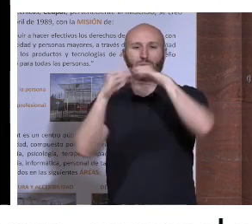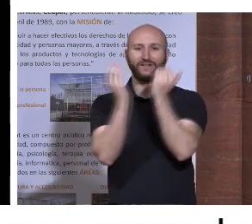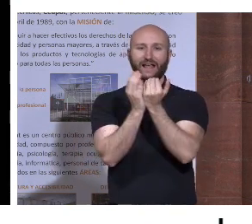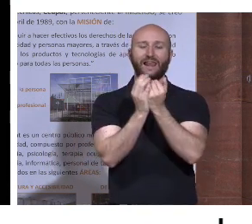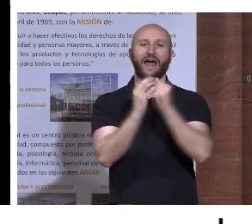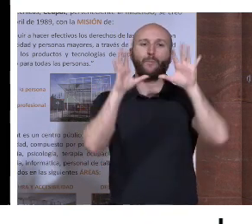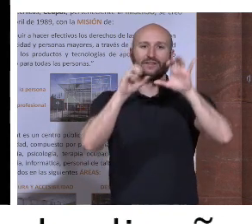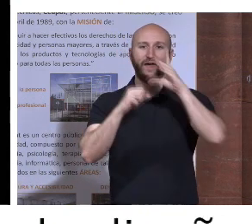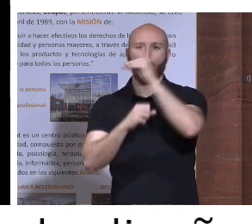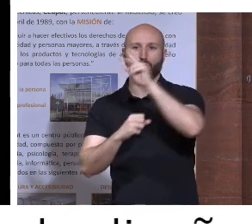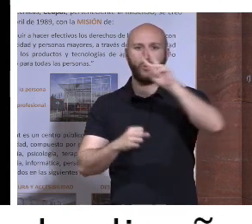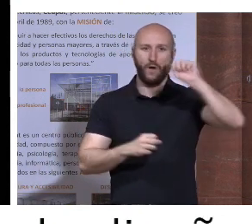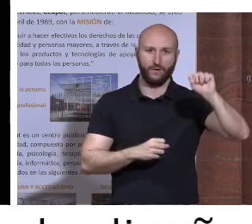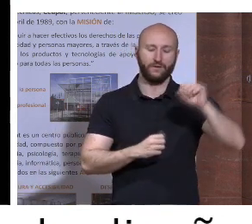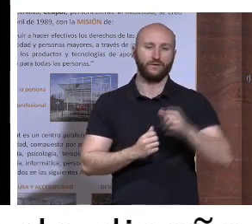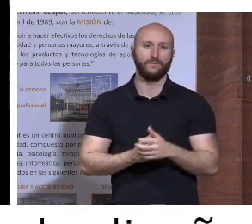grupo de científicos que